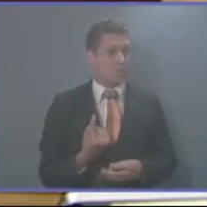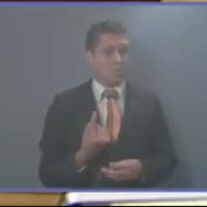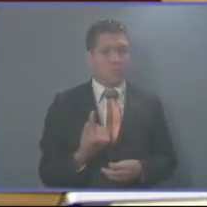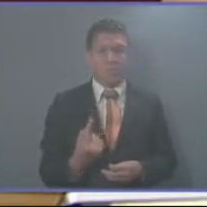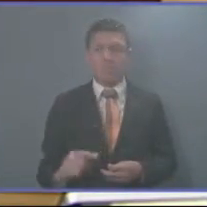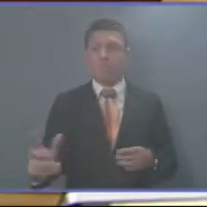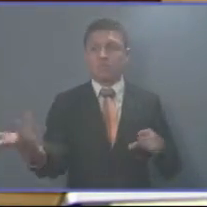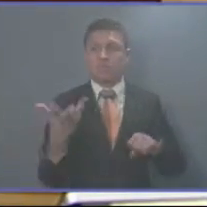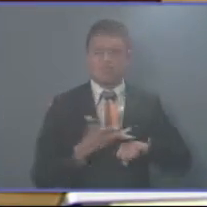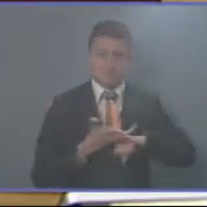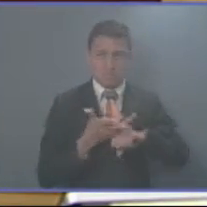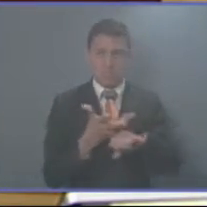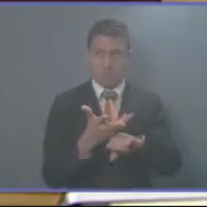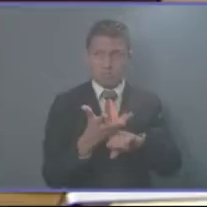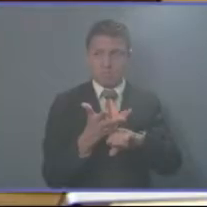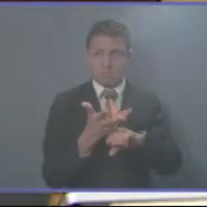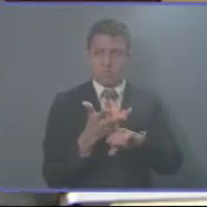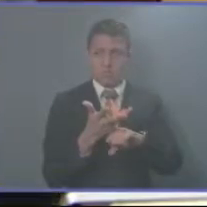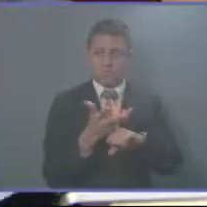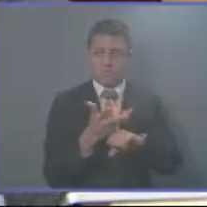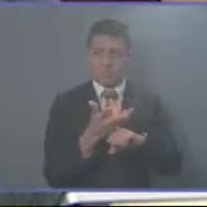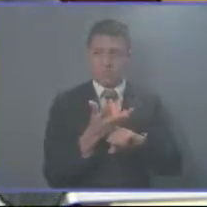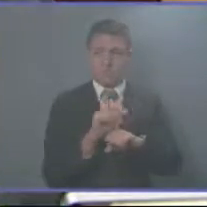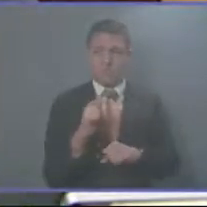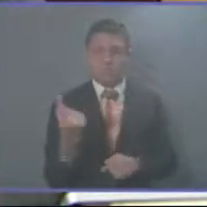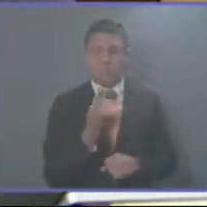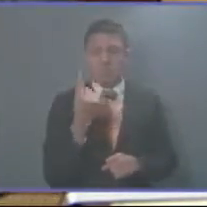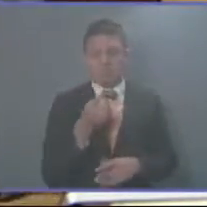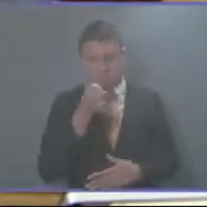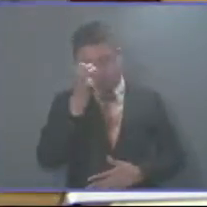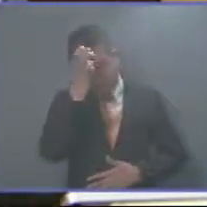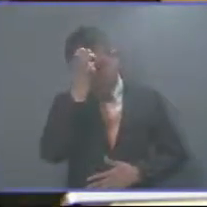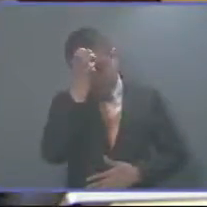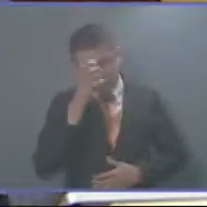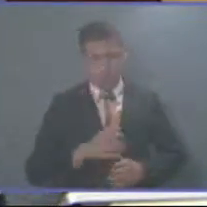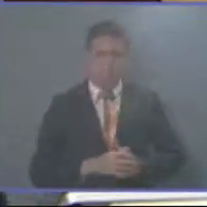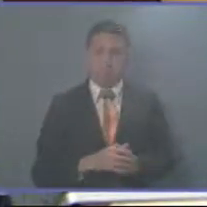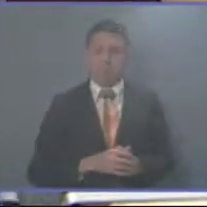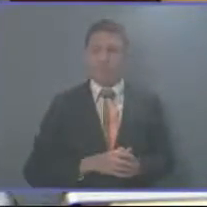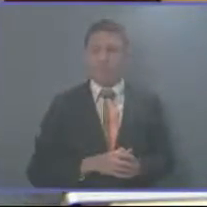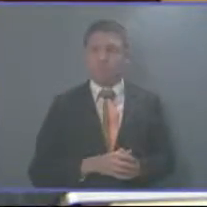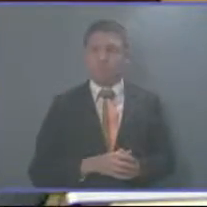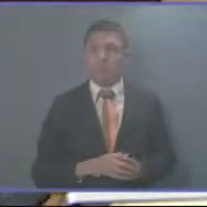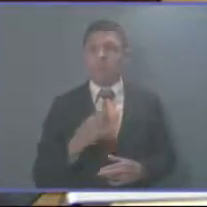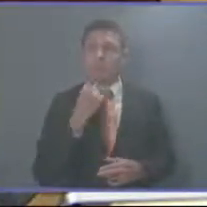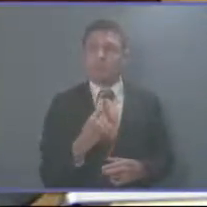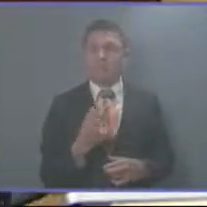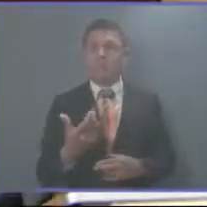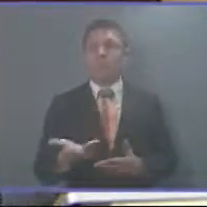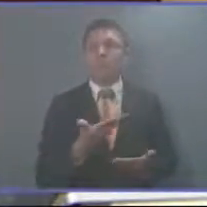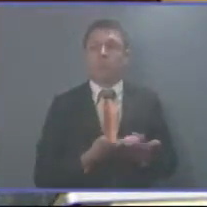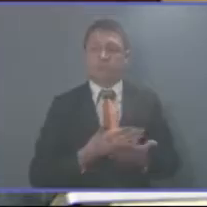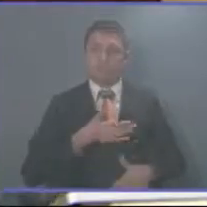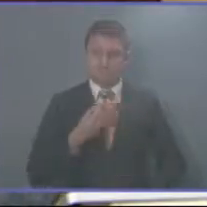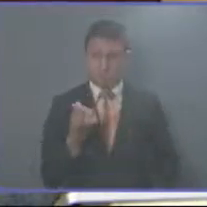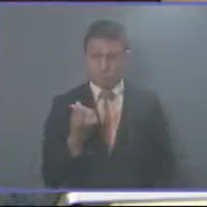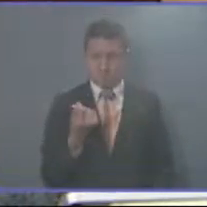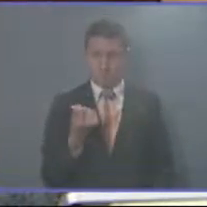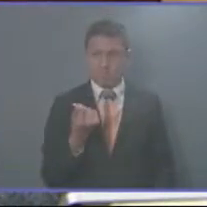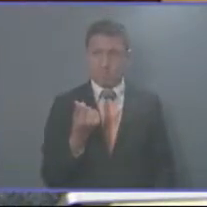del transporte aéreo, que no solamente se limita hoy en estos días a los que tienen plata,